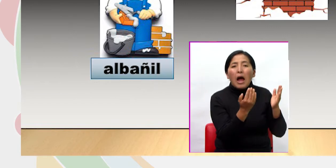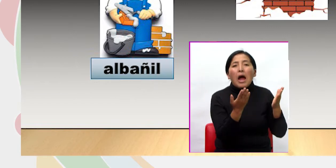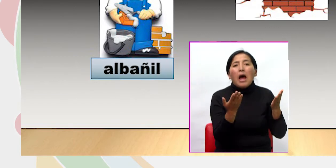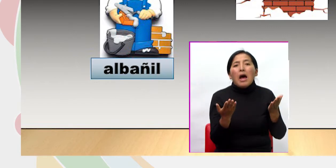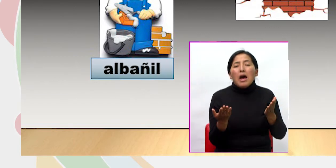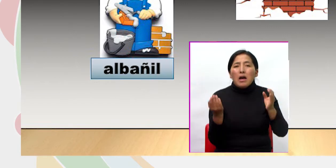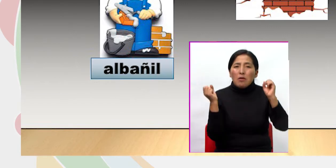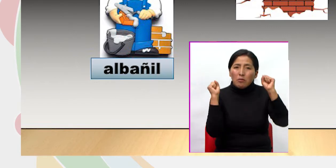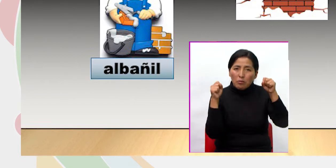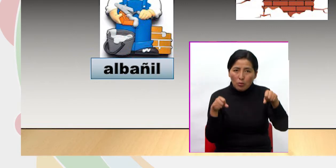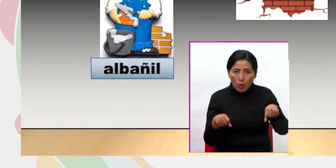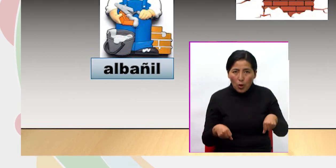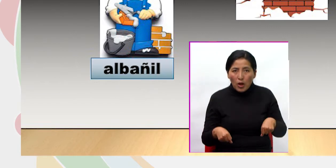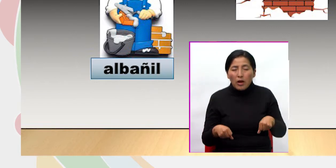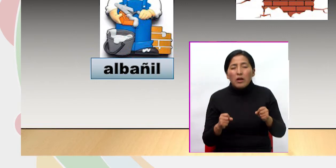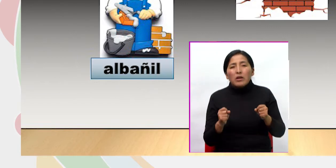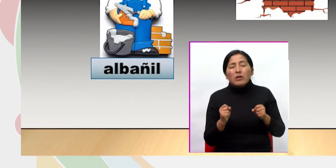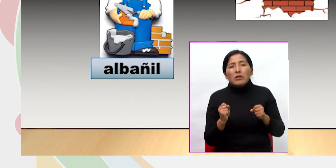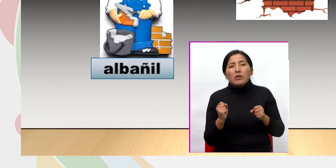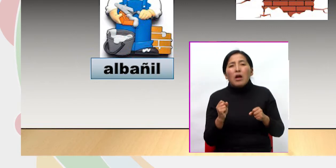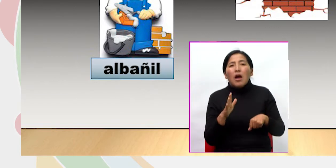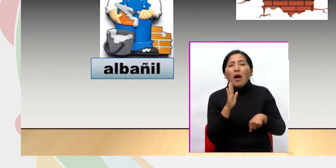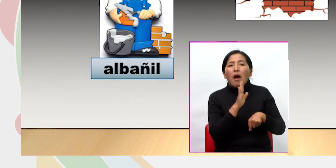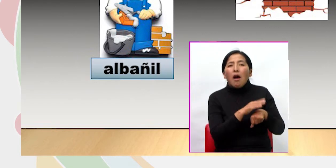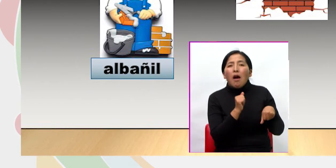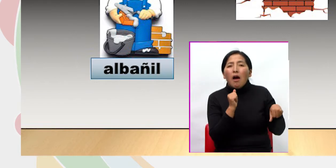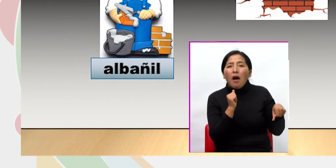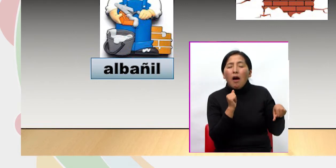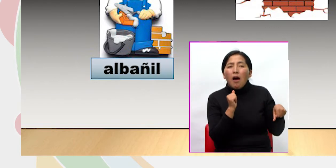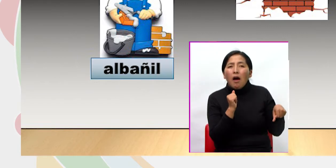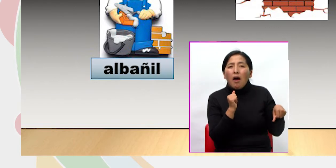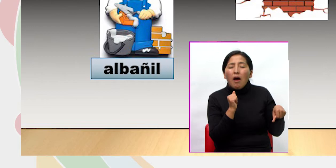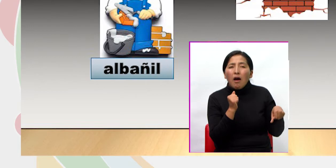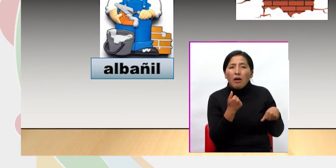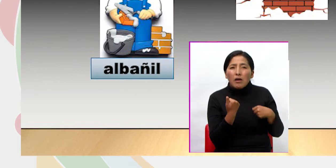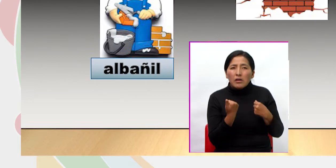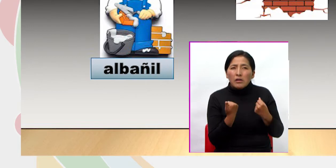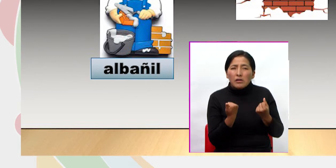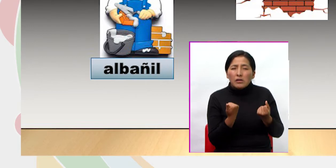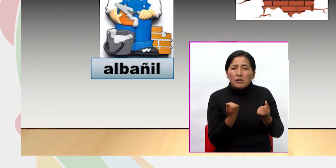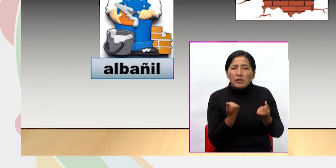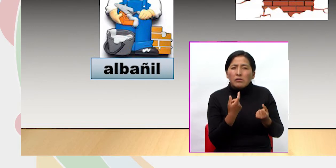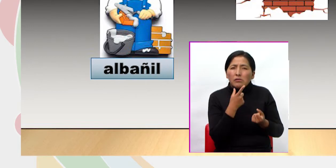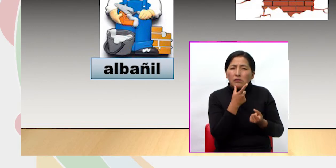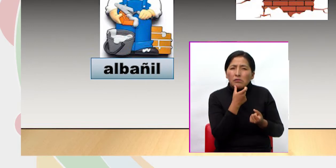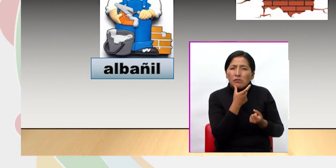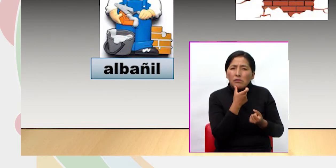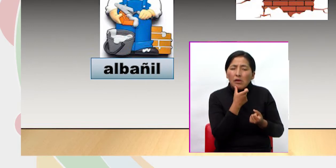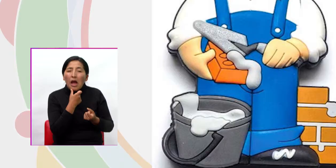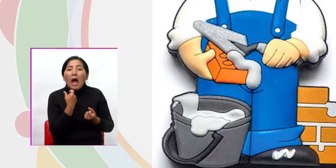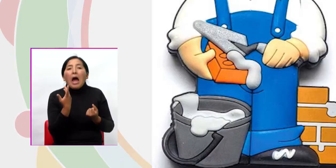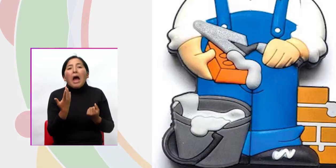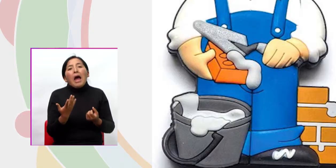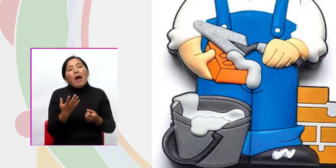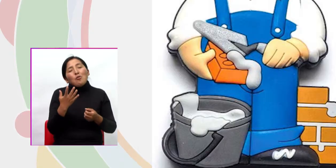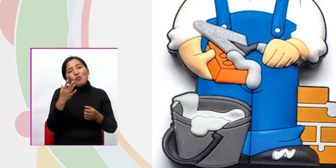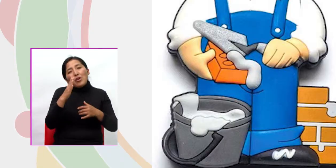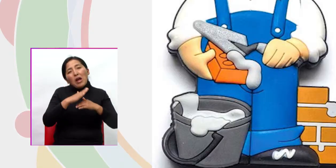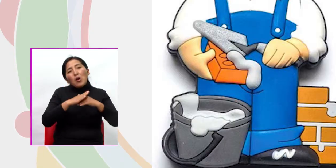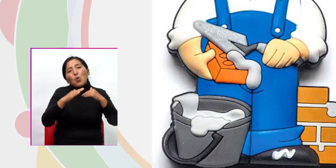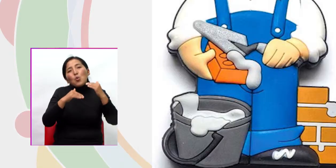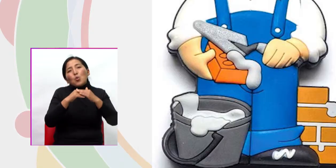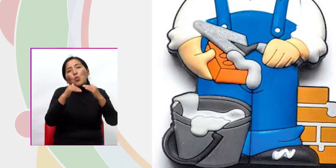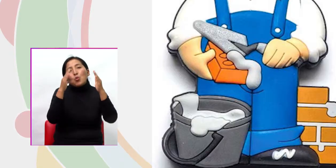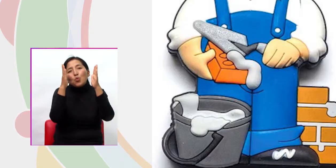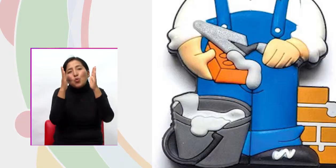puedo llamar? Sí, puedo llamar El hueco de la pared Lo taparía un albañil Muy